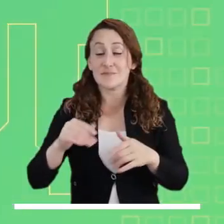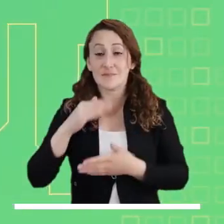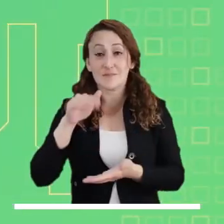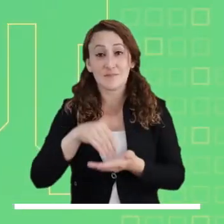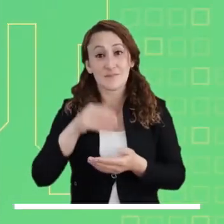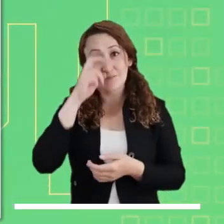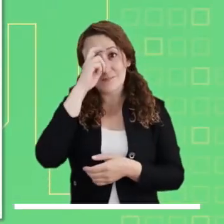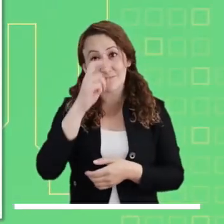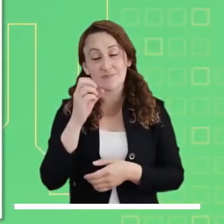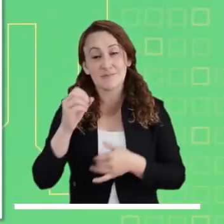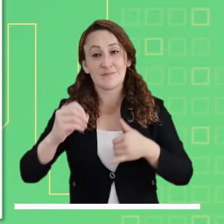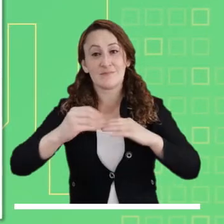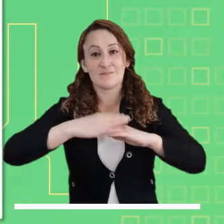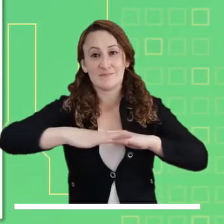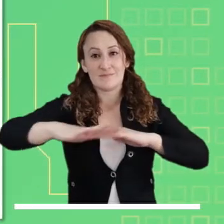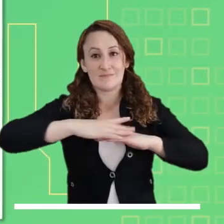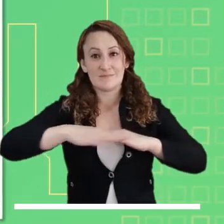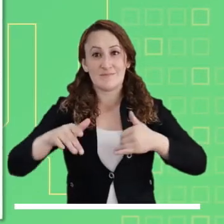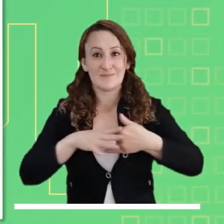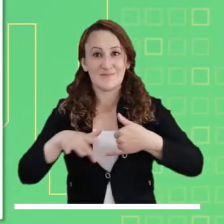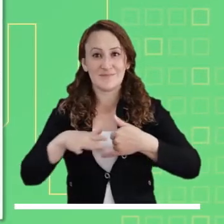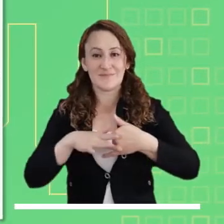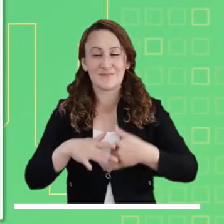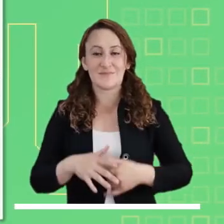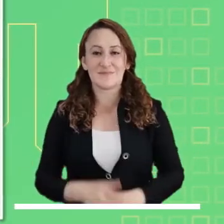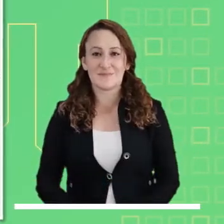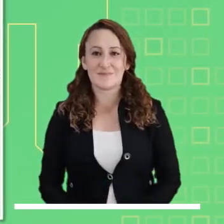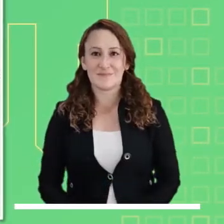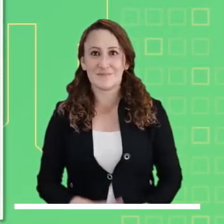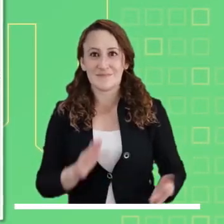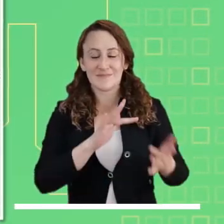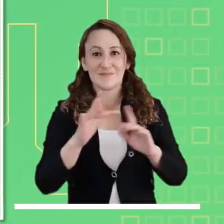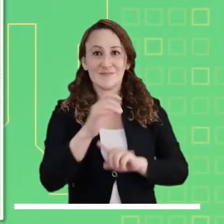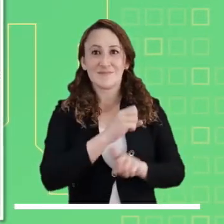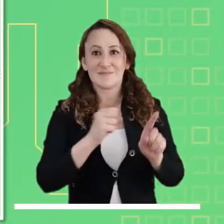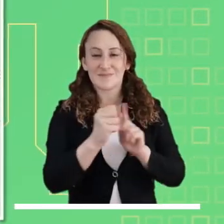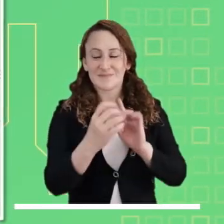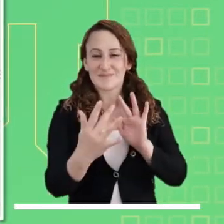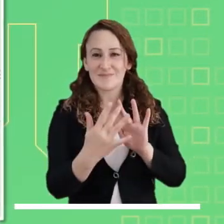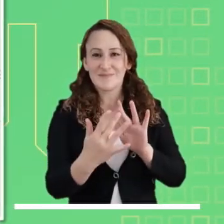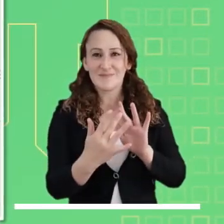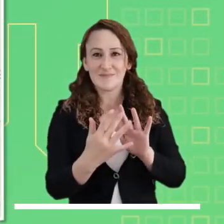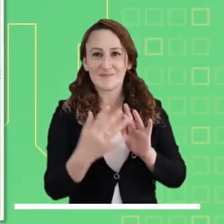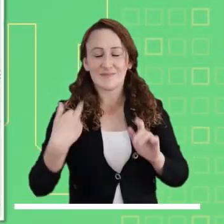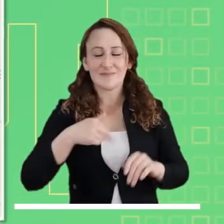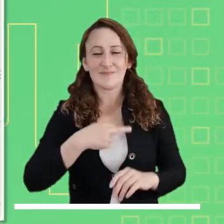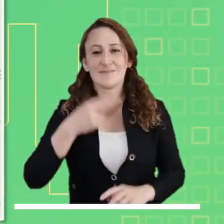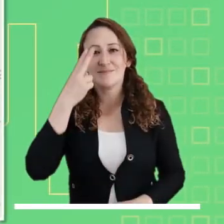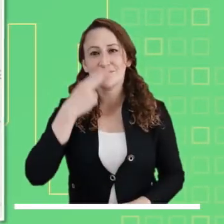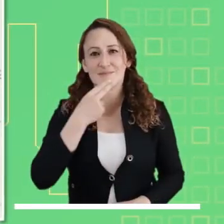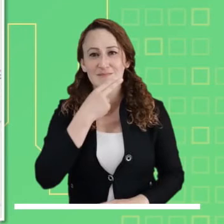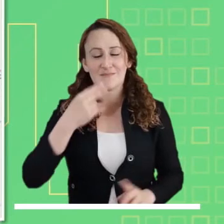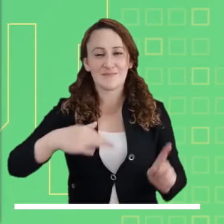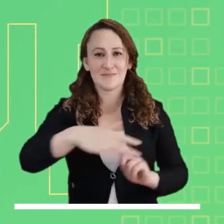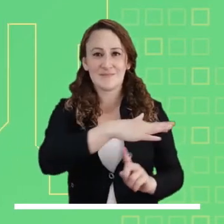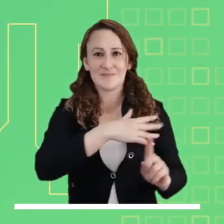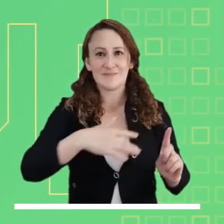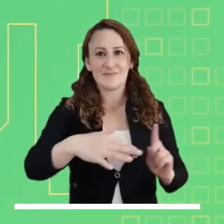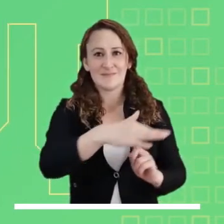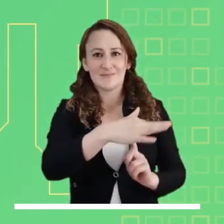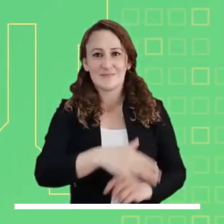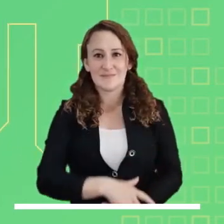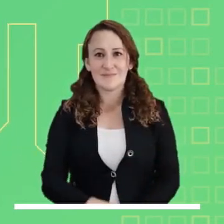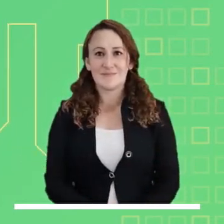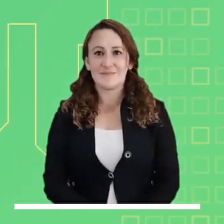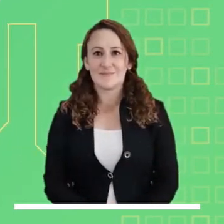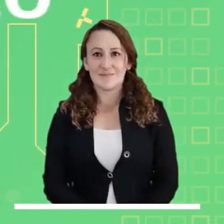Finalizamos con las alertas meteomarinas que anuncian moderada probabilidad de lluvias en el centro del Mar Caribe, así como en el centro y norte del Océano